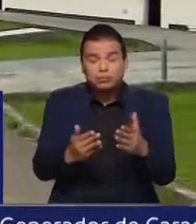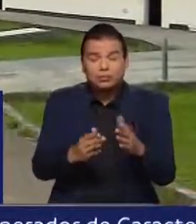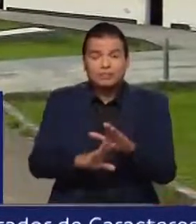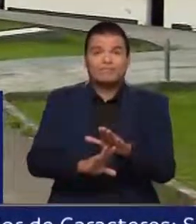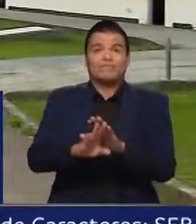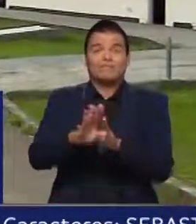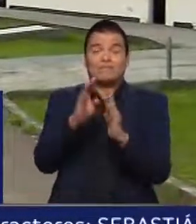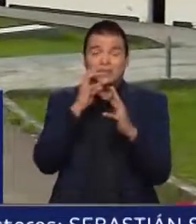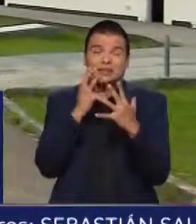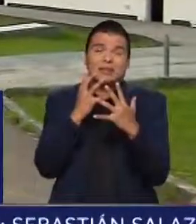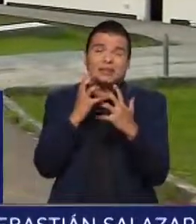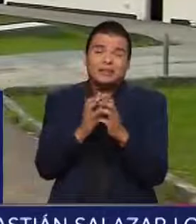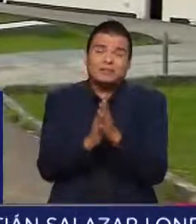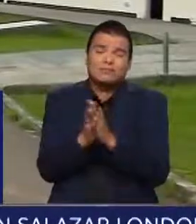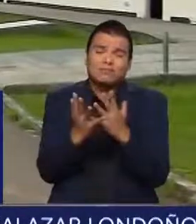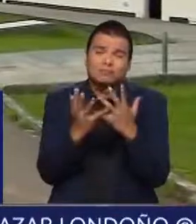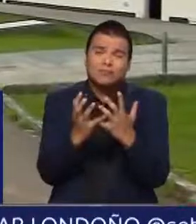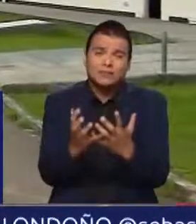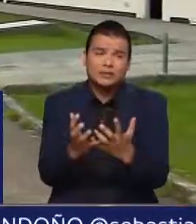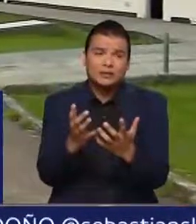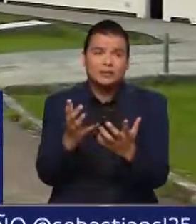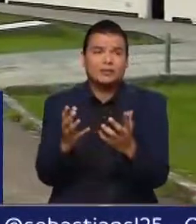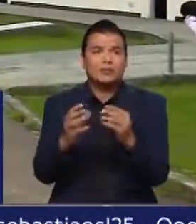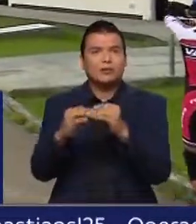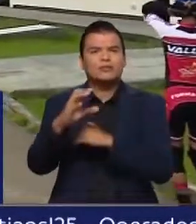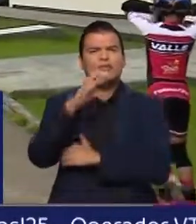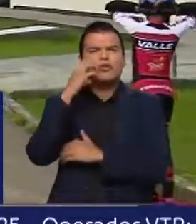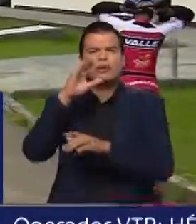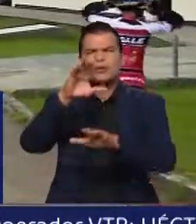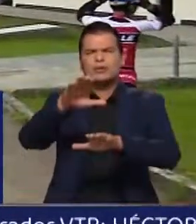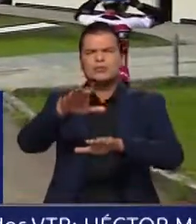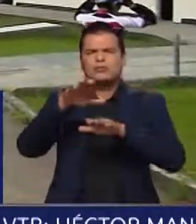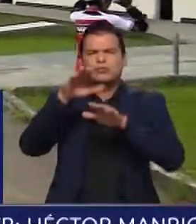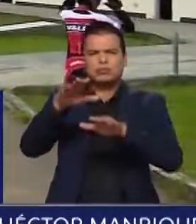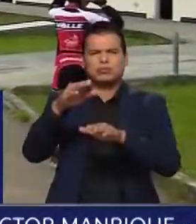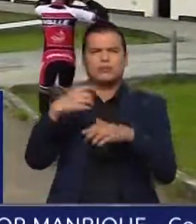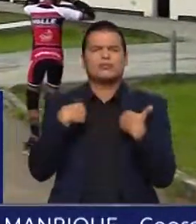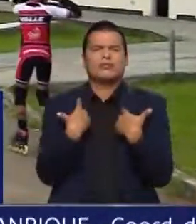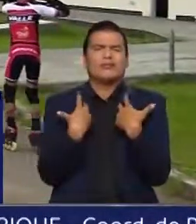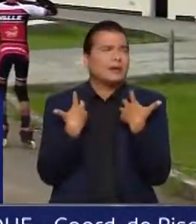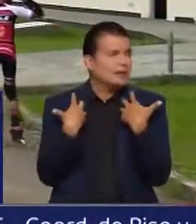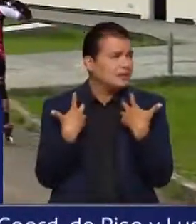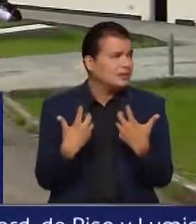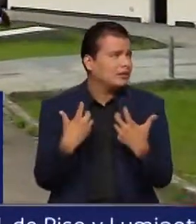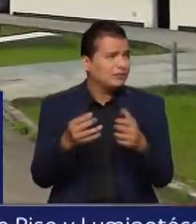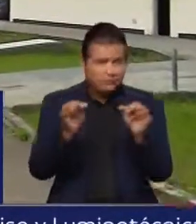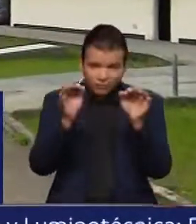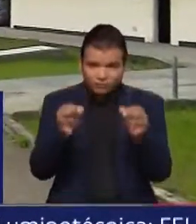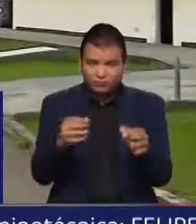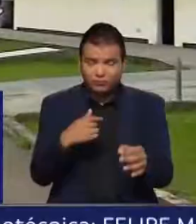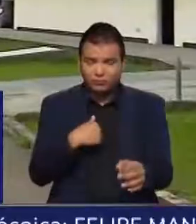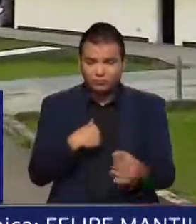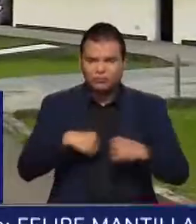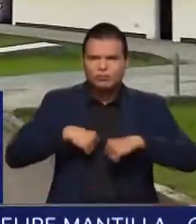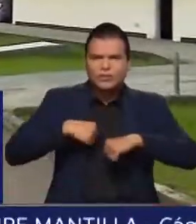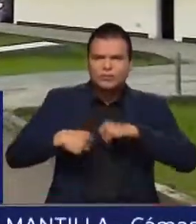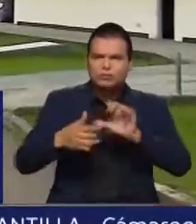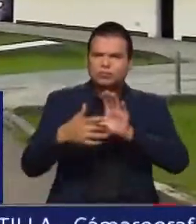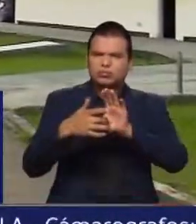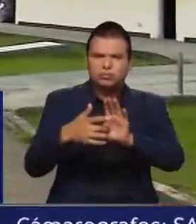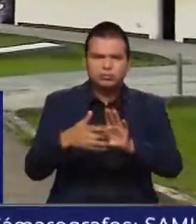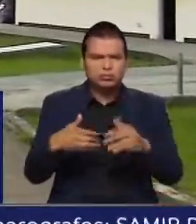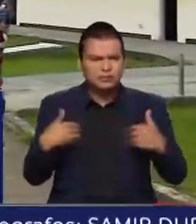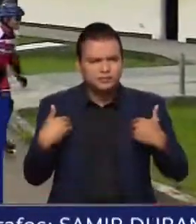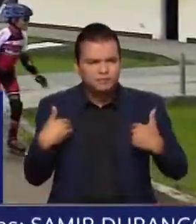como una gran patinadora y representar a Colombia. Y siempre he querido marcar como una de las mujeres que